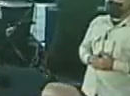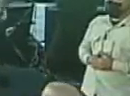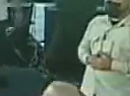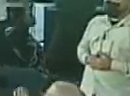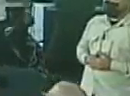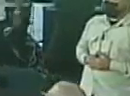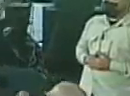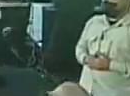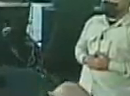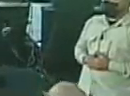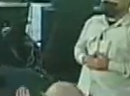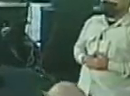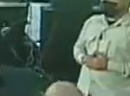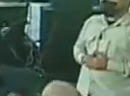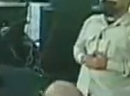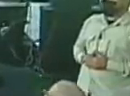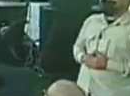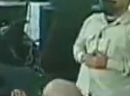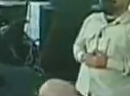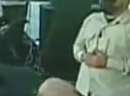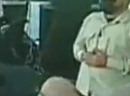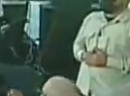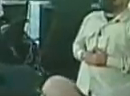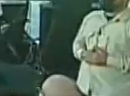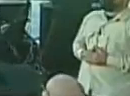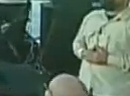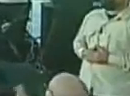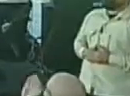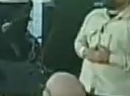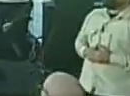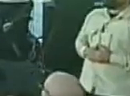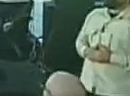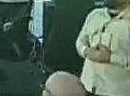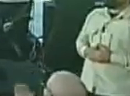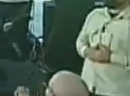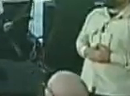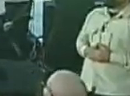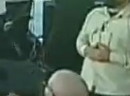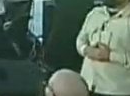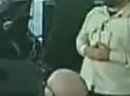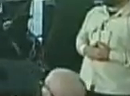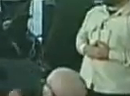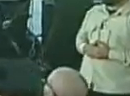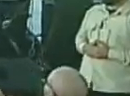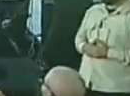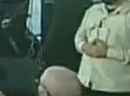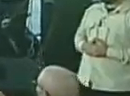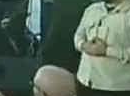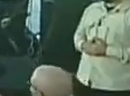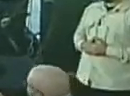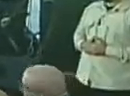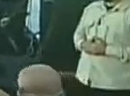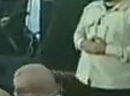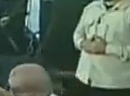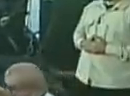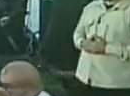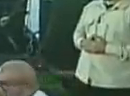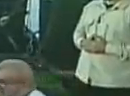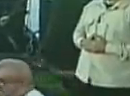Somos pueblo soberano. Somos alegría. Somos amor.